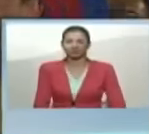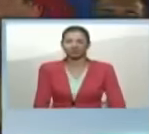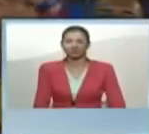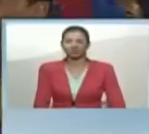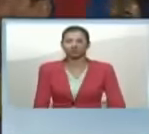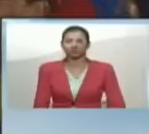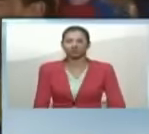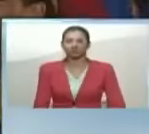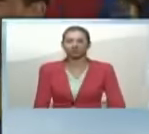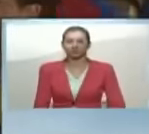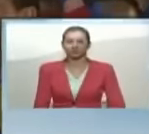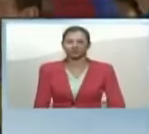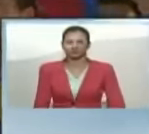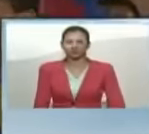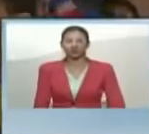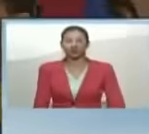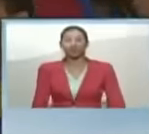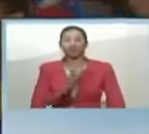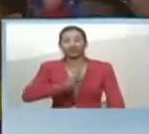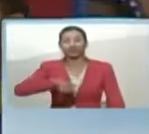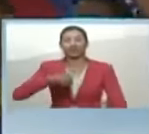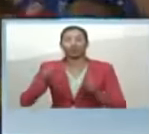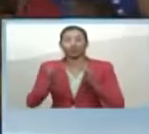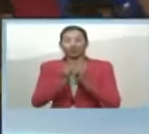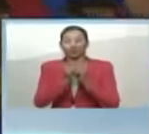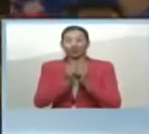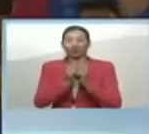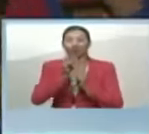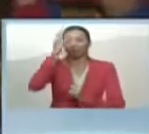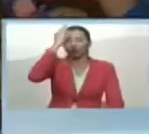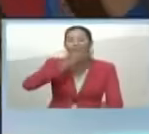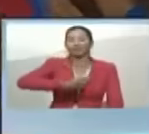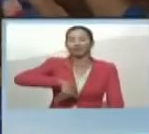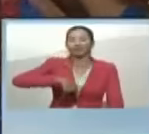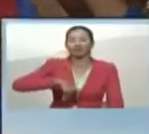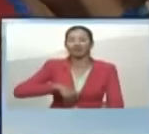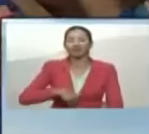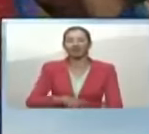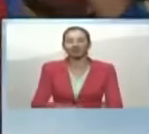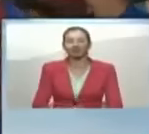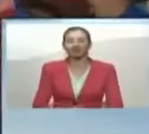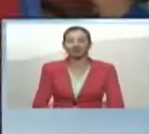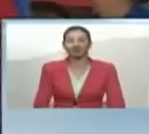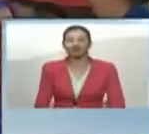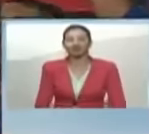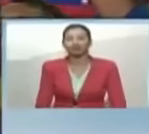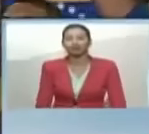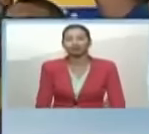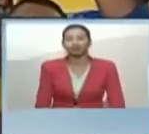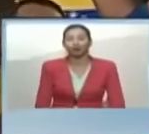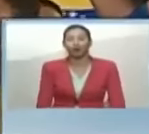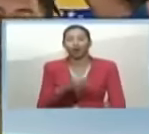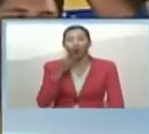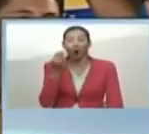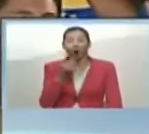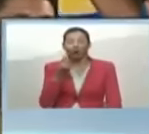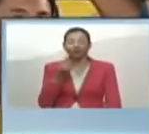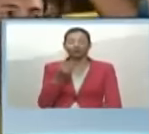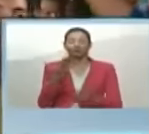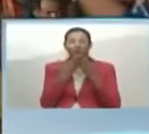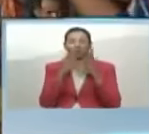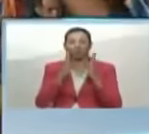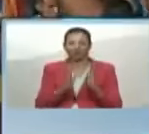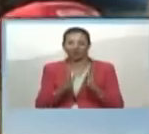Bueno, presidente y compañero, ¿no? Del Consejo Presidencial de la Juventud y los